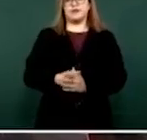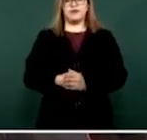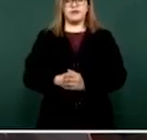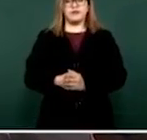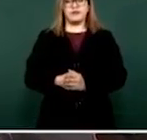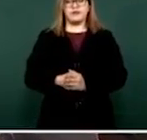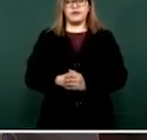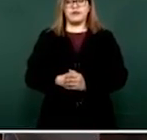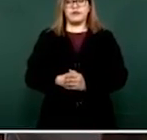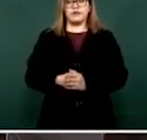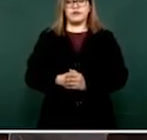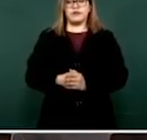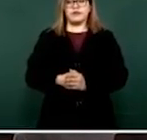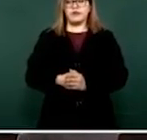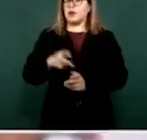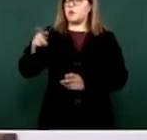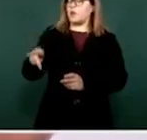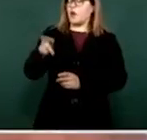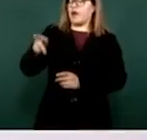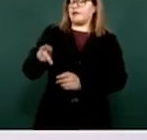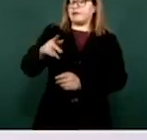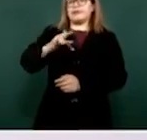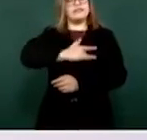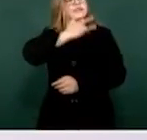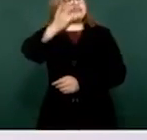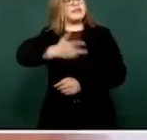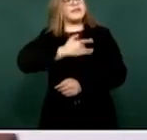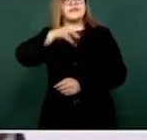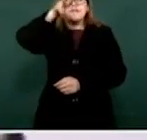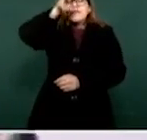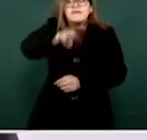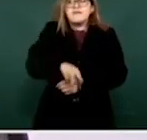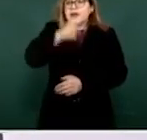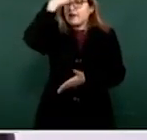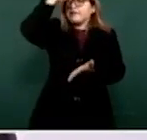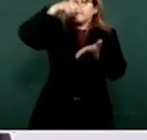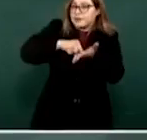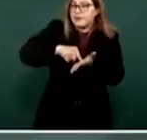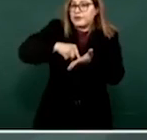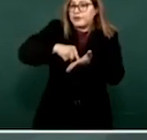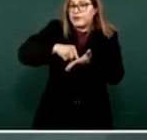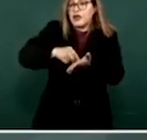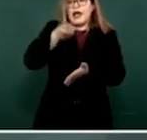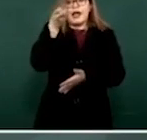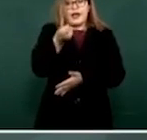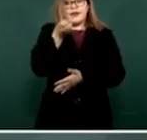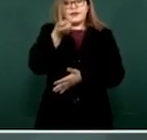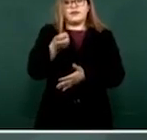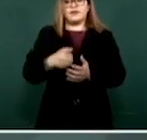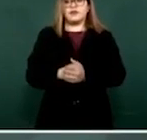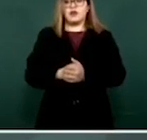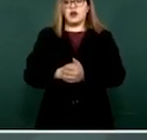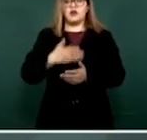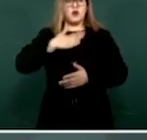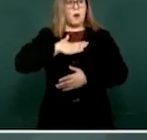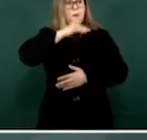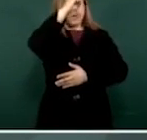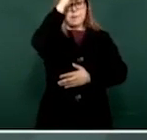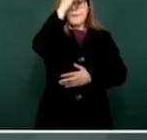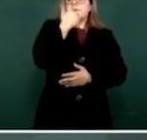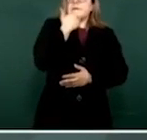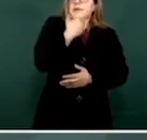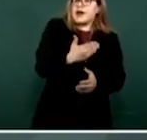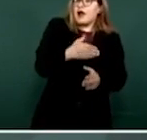que el pueblo tiene un instinto certero, sabe lo que conviene y lo que no